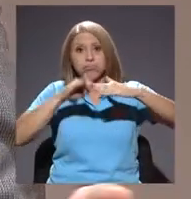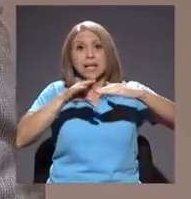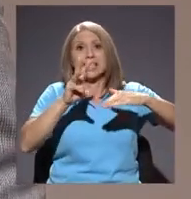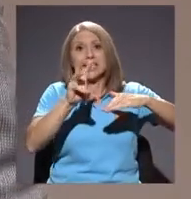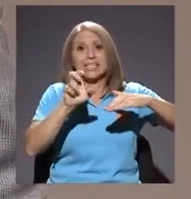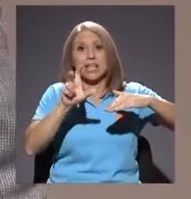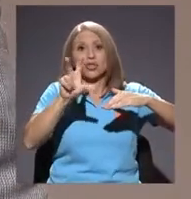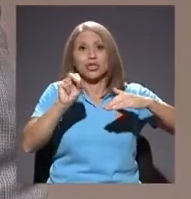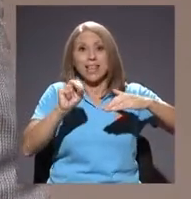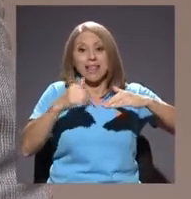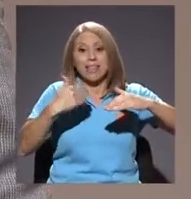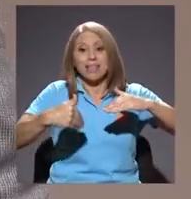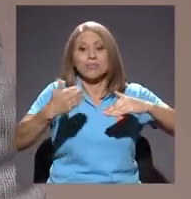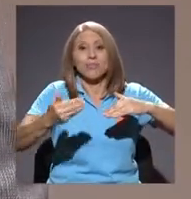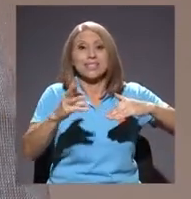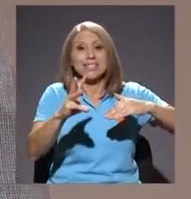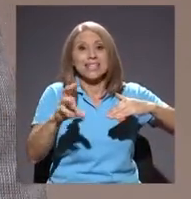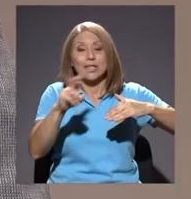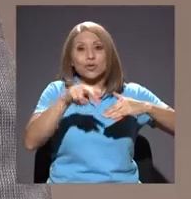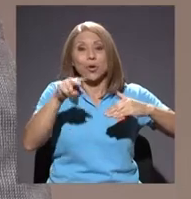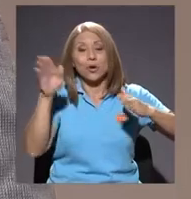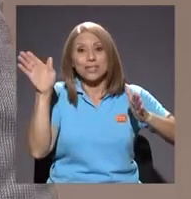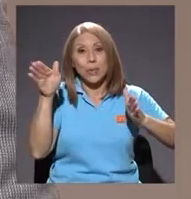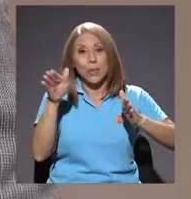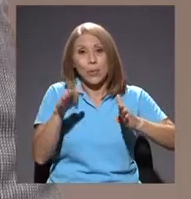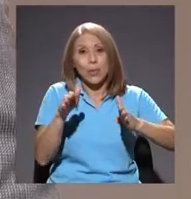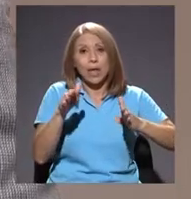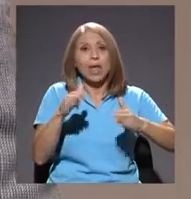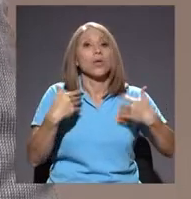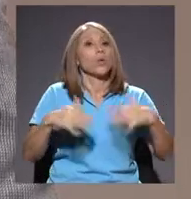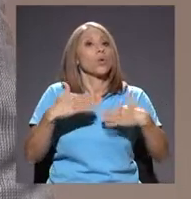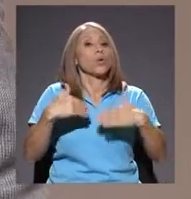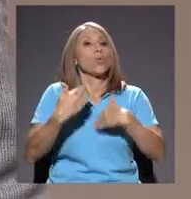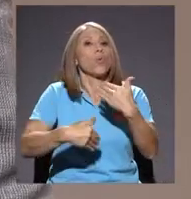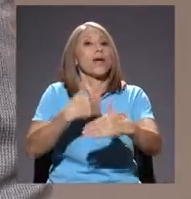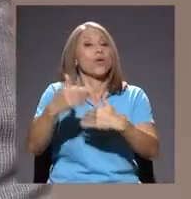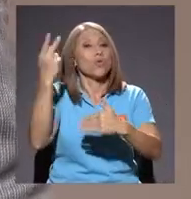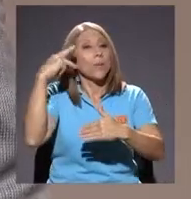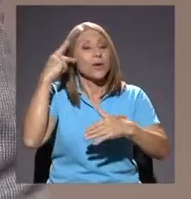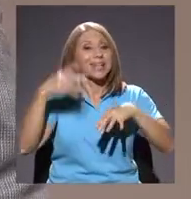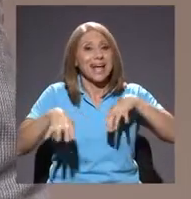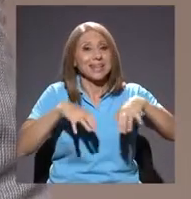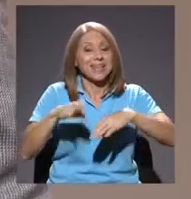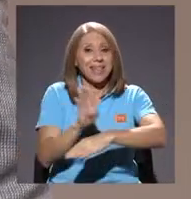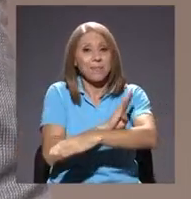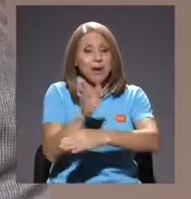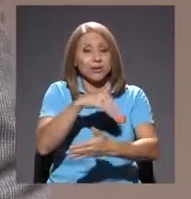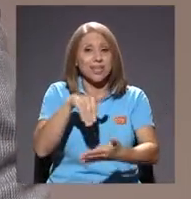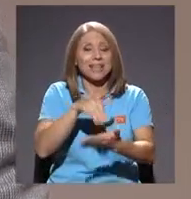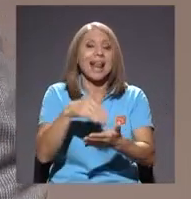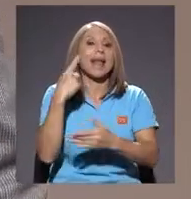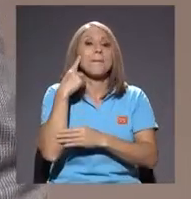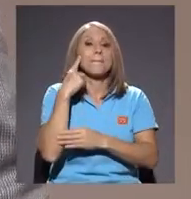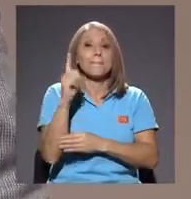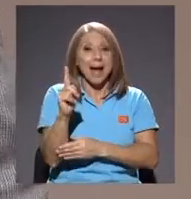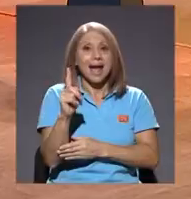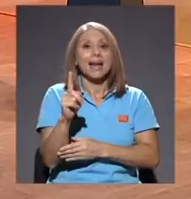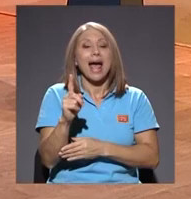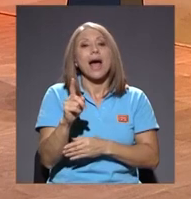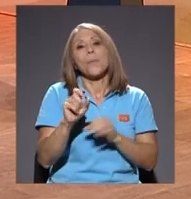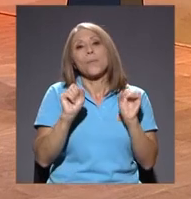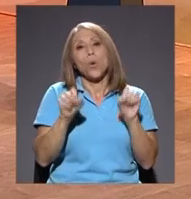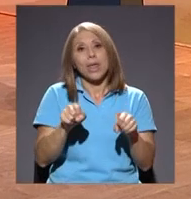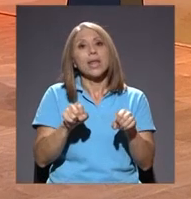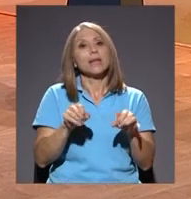en 600 luego de una política muy activa del banco central para acotar lo que son las volatilidades aceptables